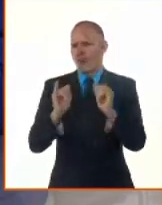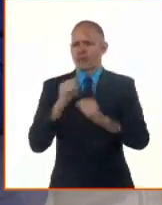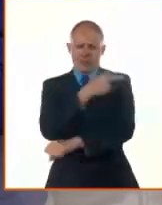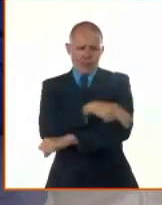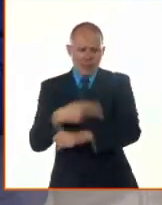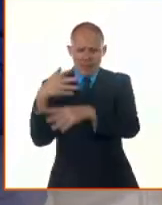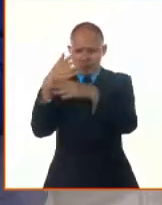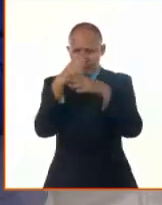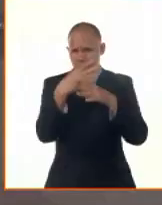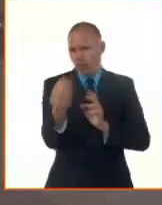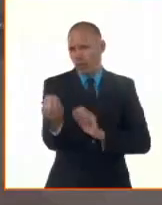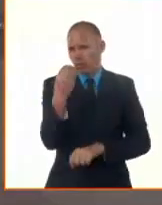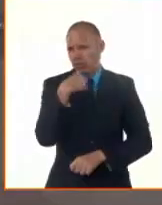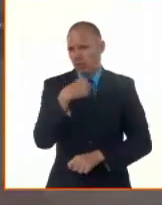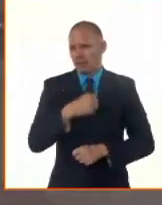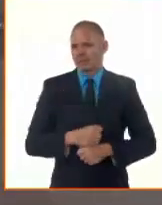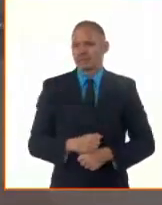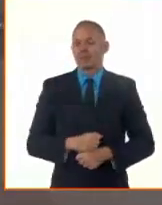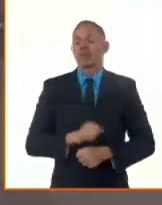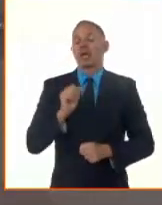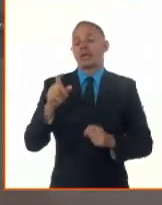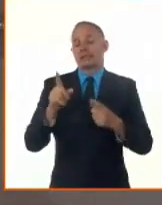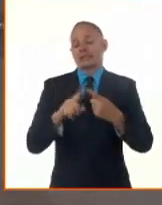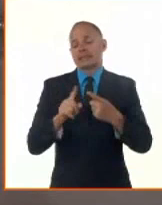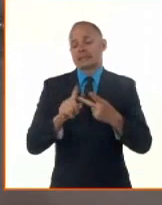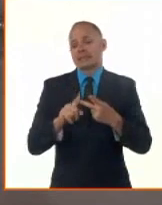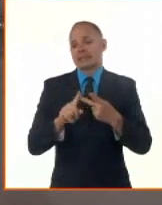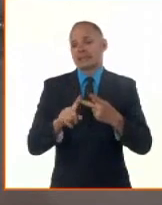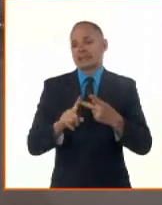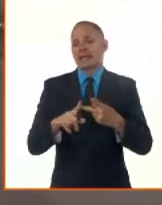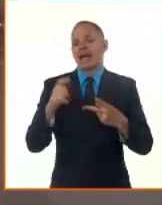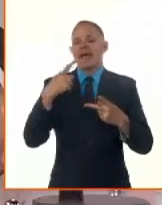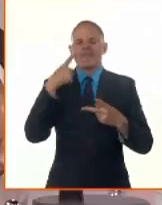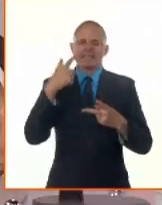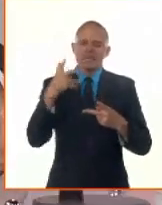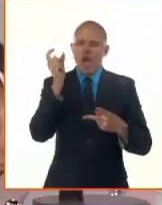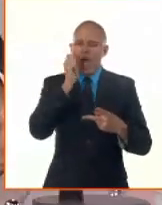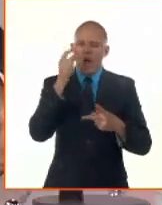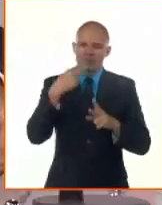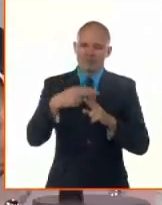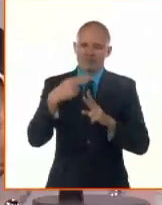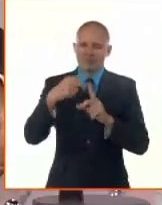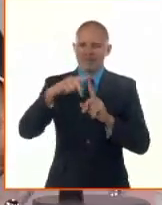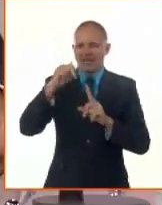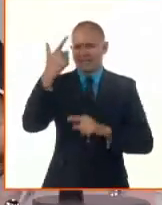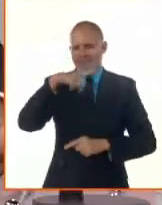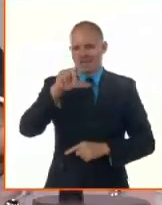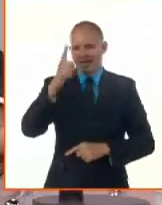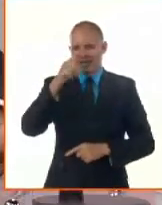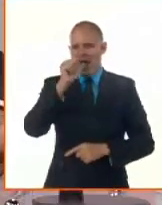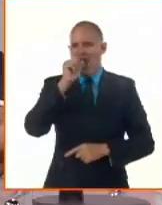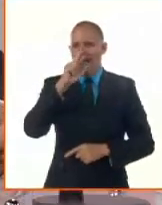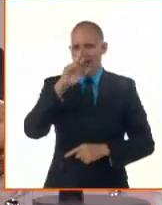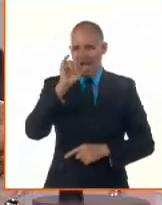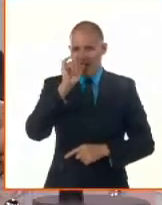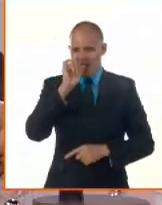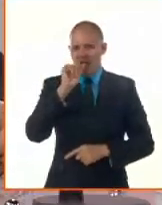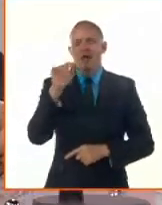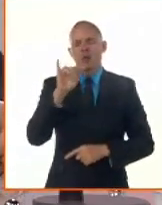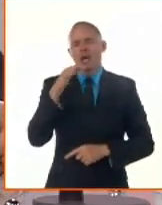profesora tendremos también la habitual sección la esquina con reinaldo taladrid y los últimos minutos